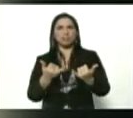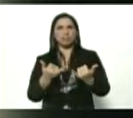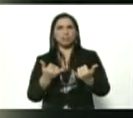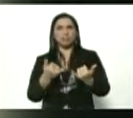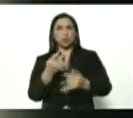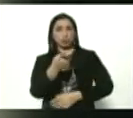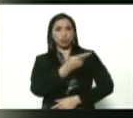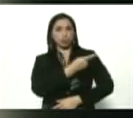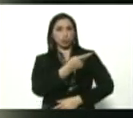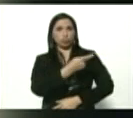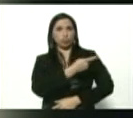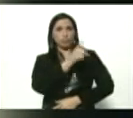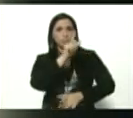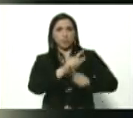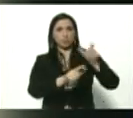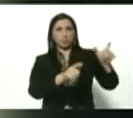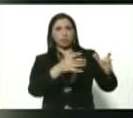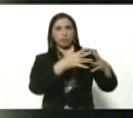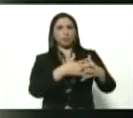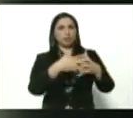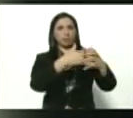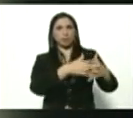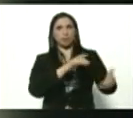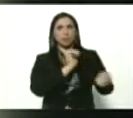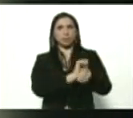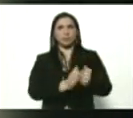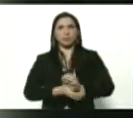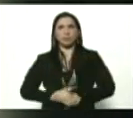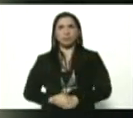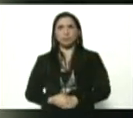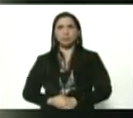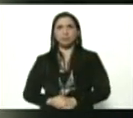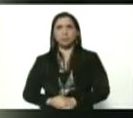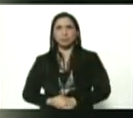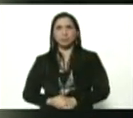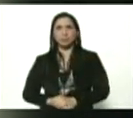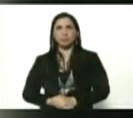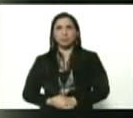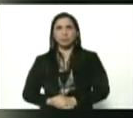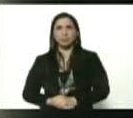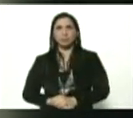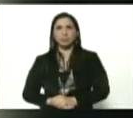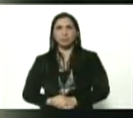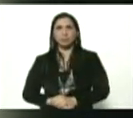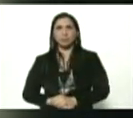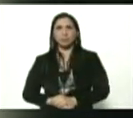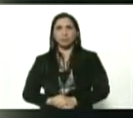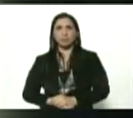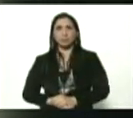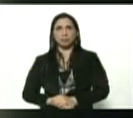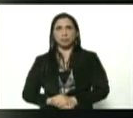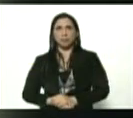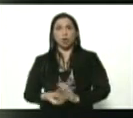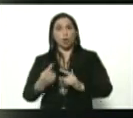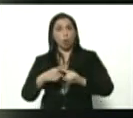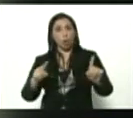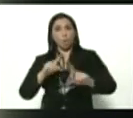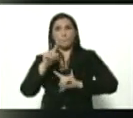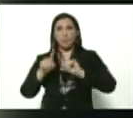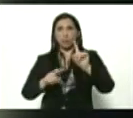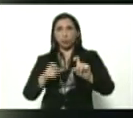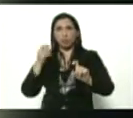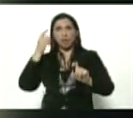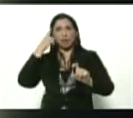dos ciudadanos estadounidenses en Caracas, donde precisamente, y obviamente una pregunta que me imagino